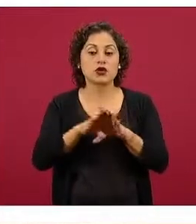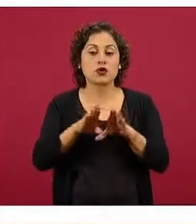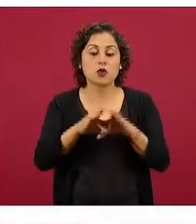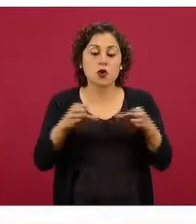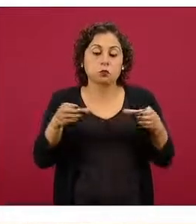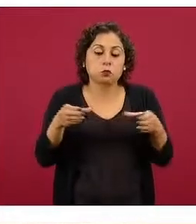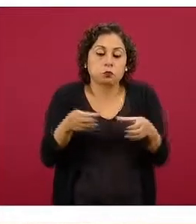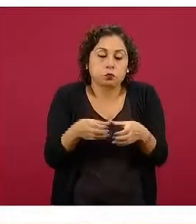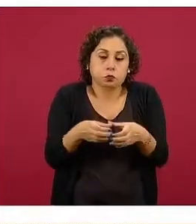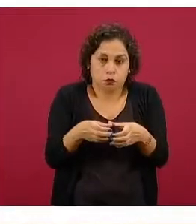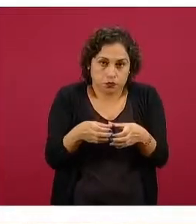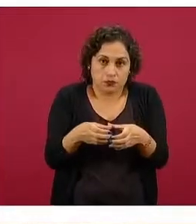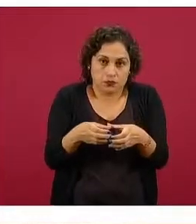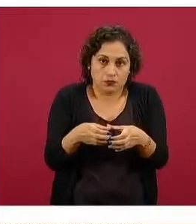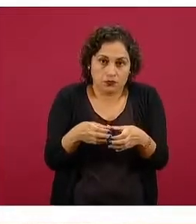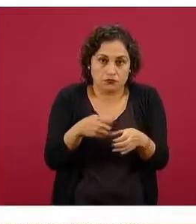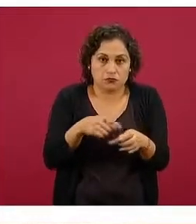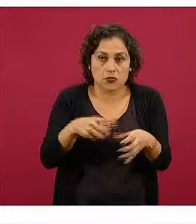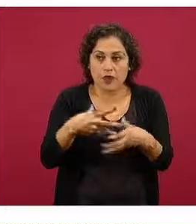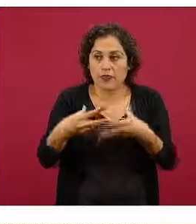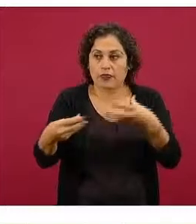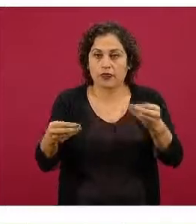de casos.